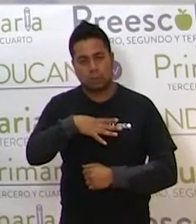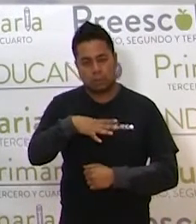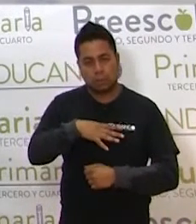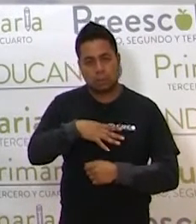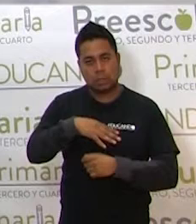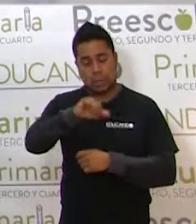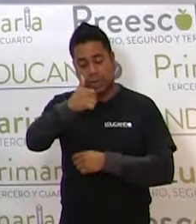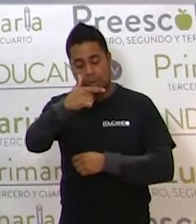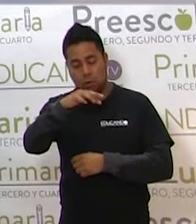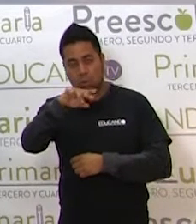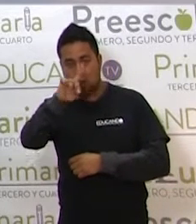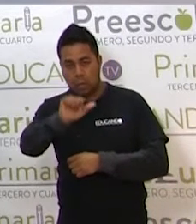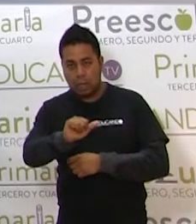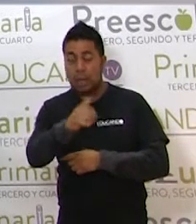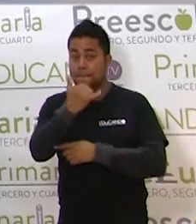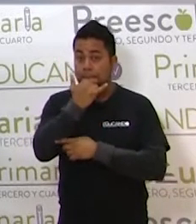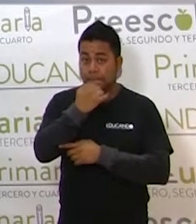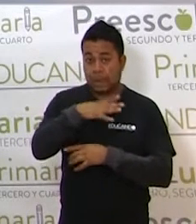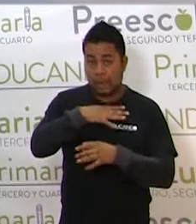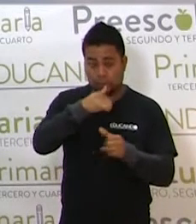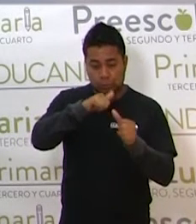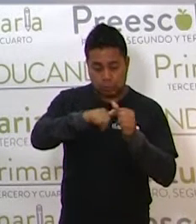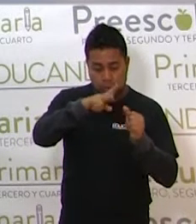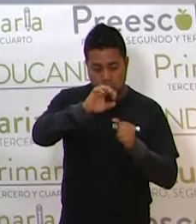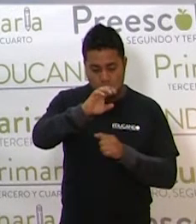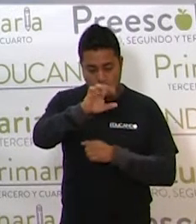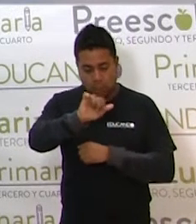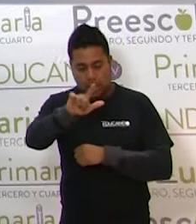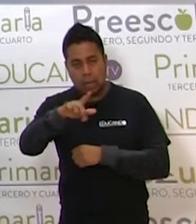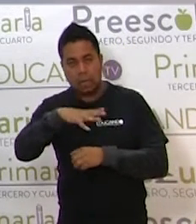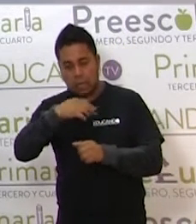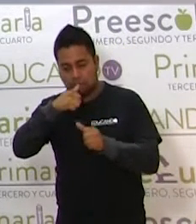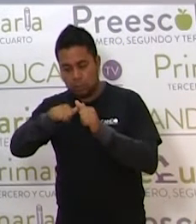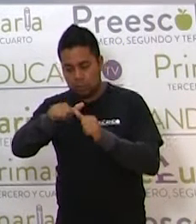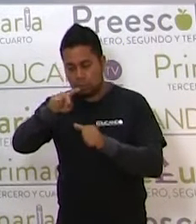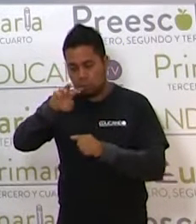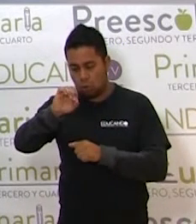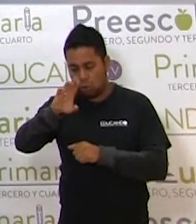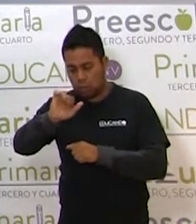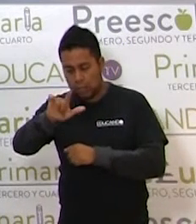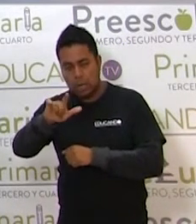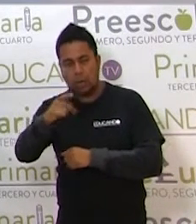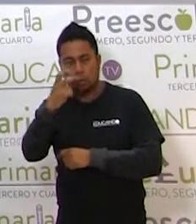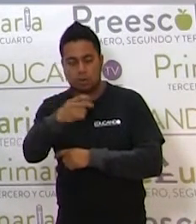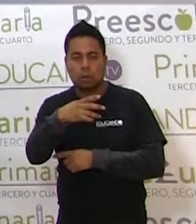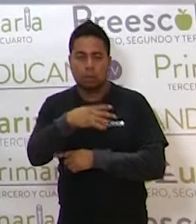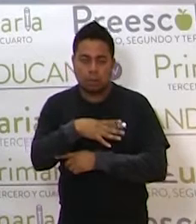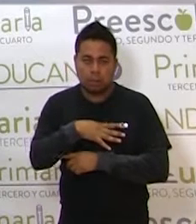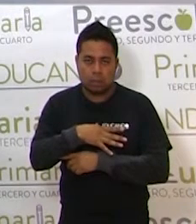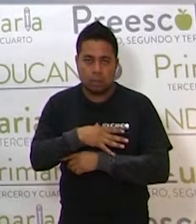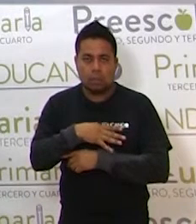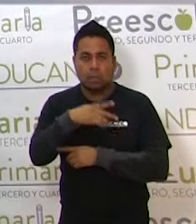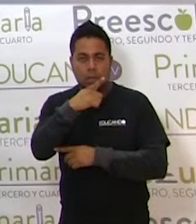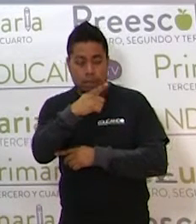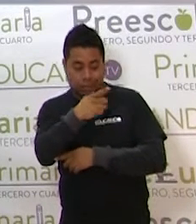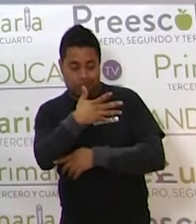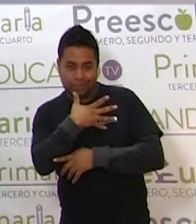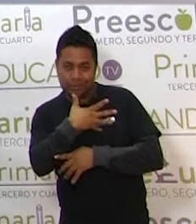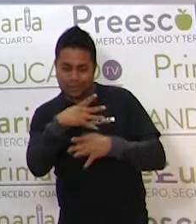aguda tenemos perdón vocal y vocal bien por lo tanto tenemos una final